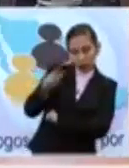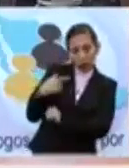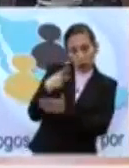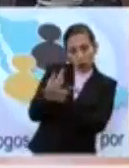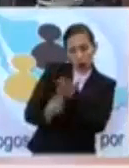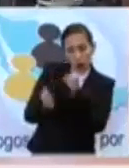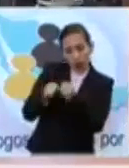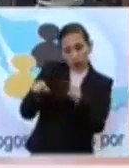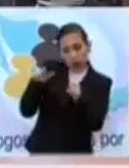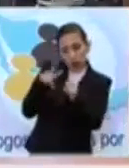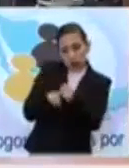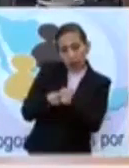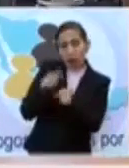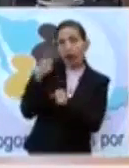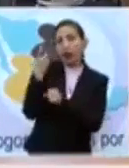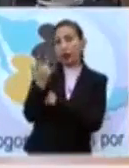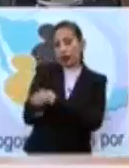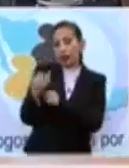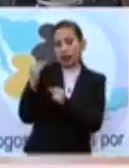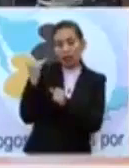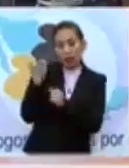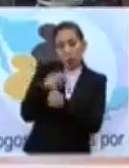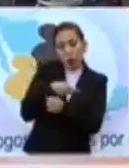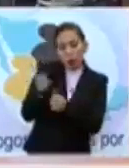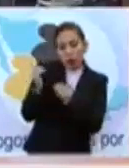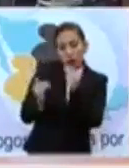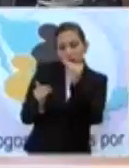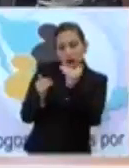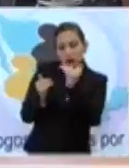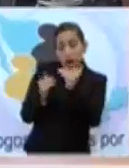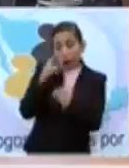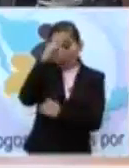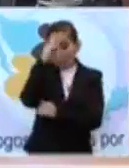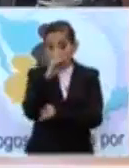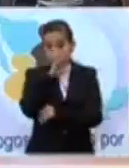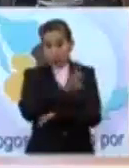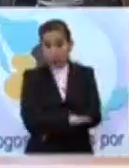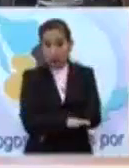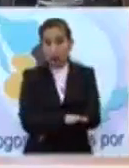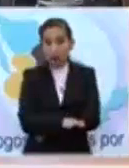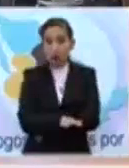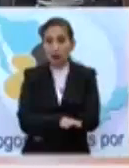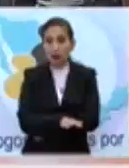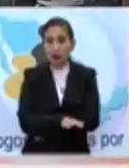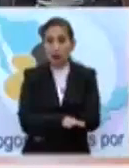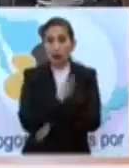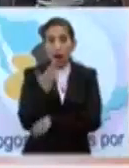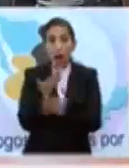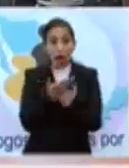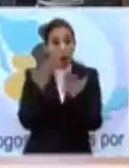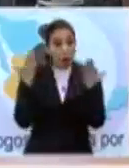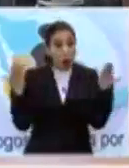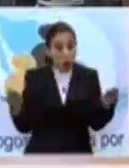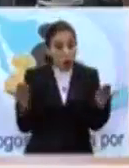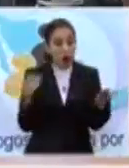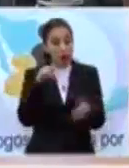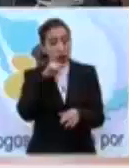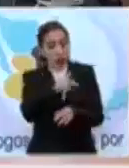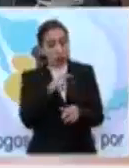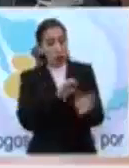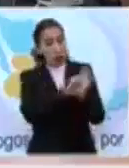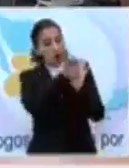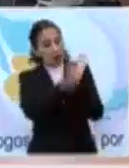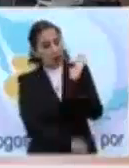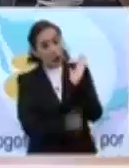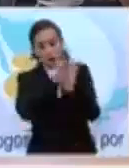y de la medición de la pobreza. Y literalmente México se ha convertido en un modelo